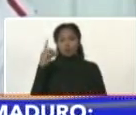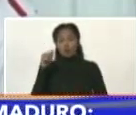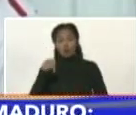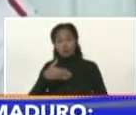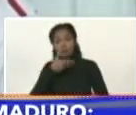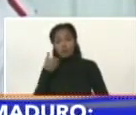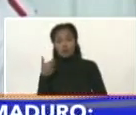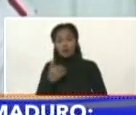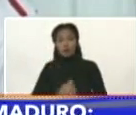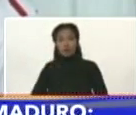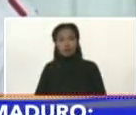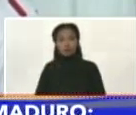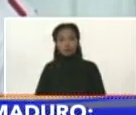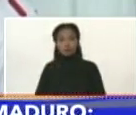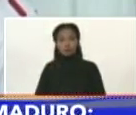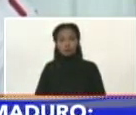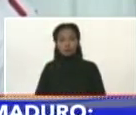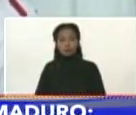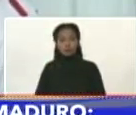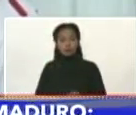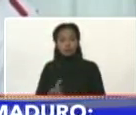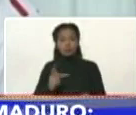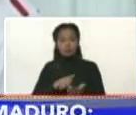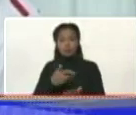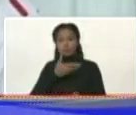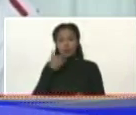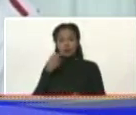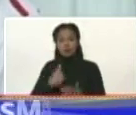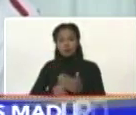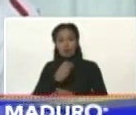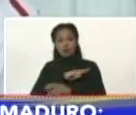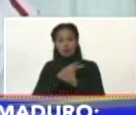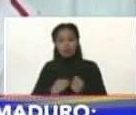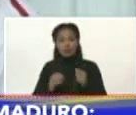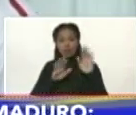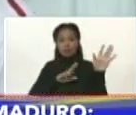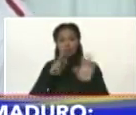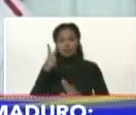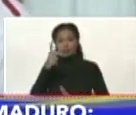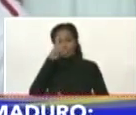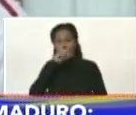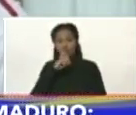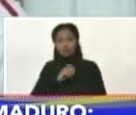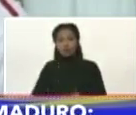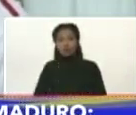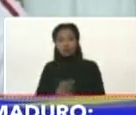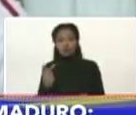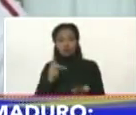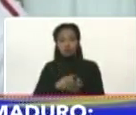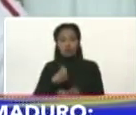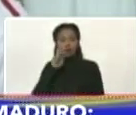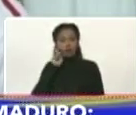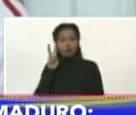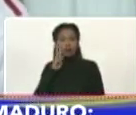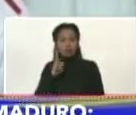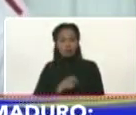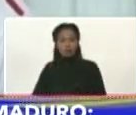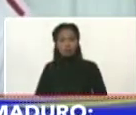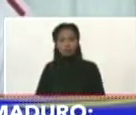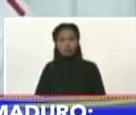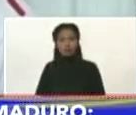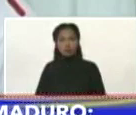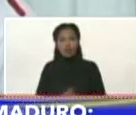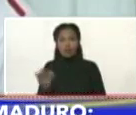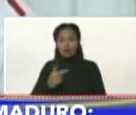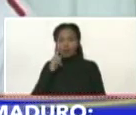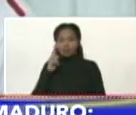mejor, están mucho más fuertes que hace 13 años, cuando llegó Evo. Esa es la